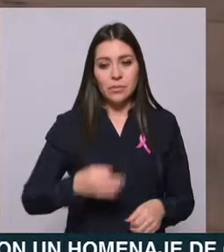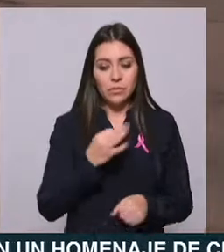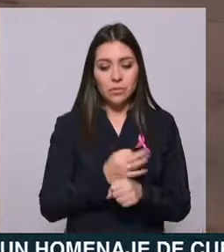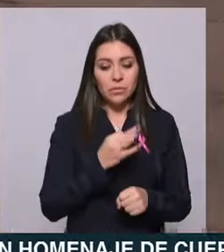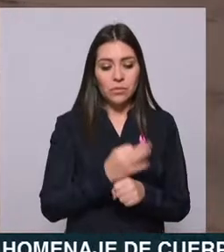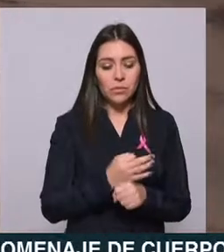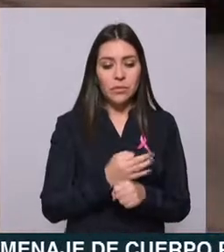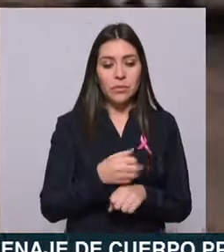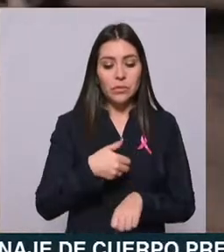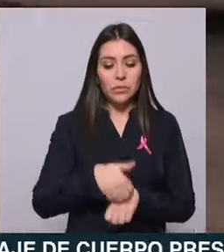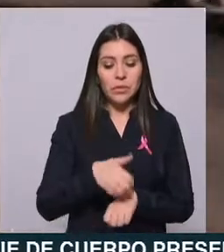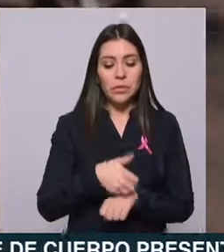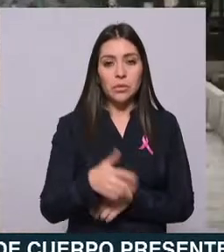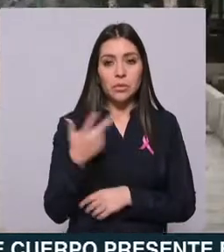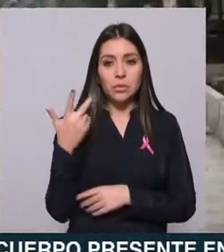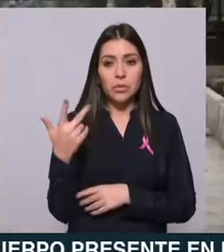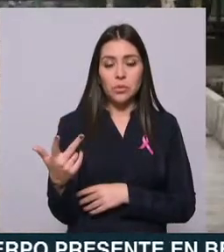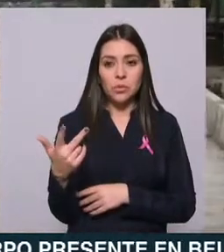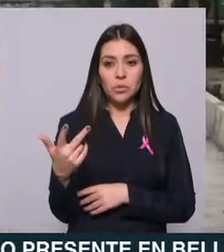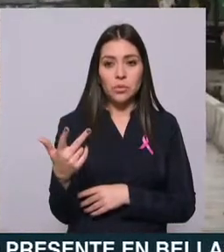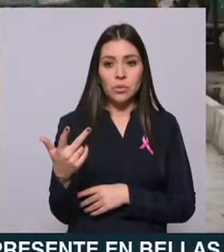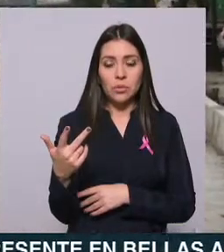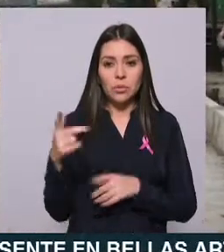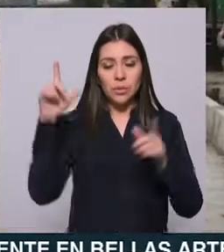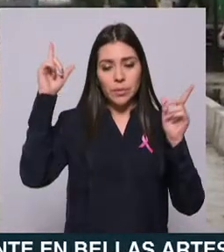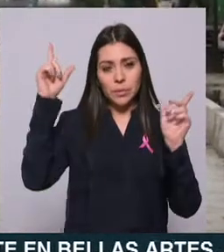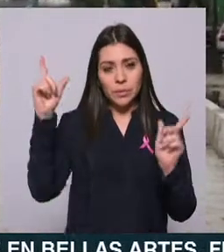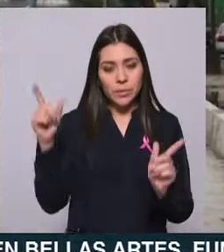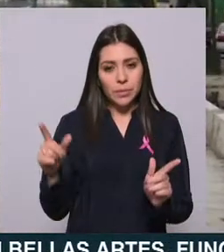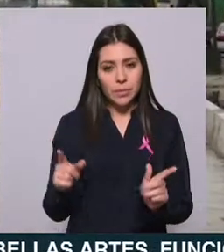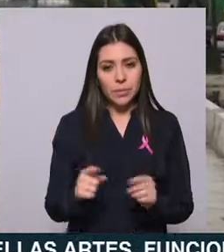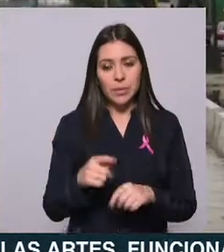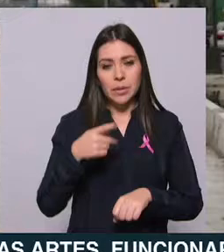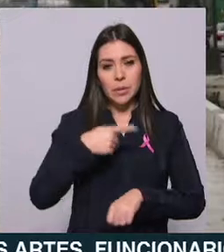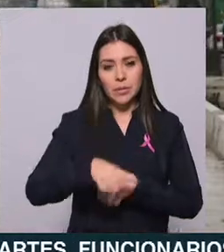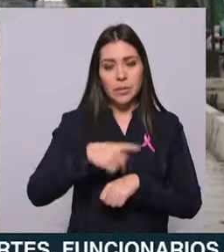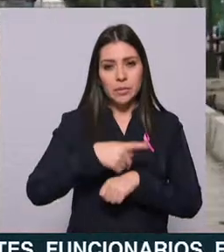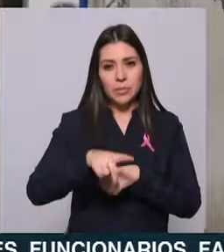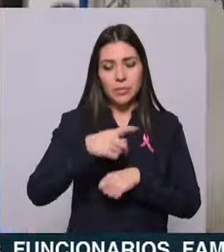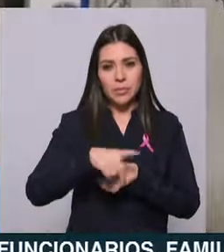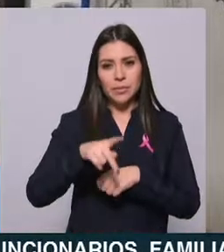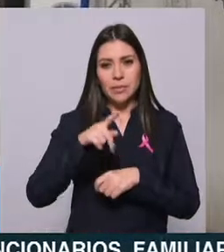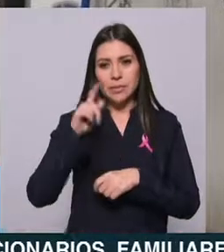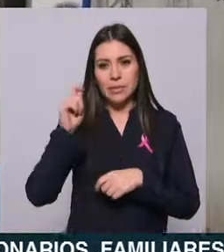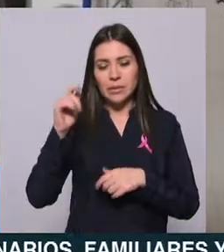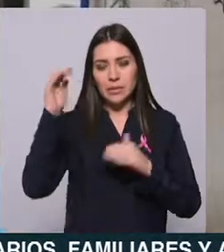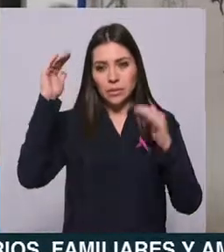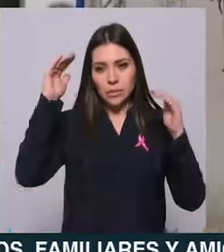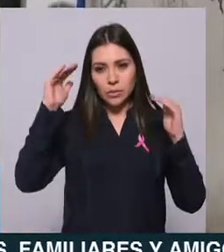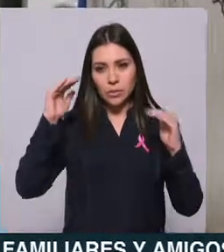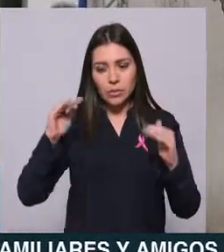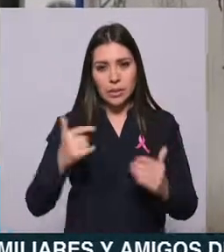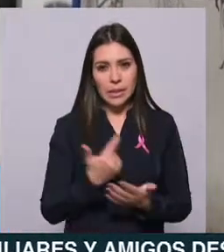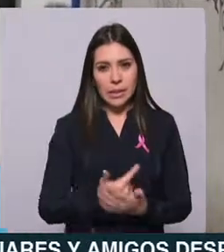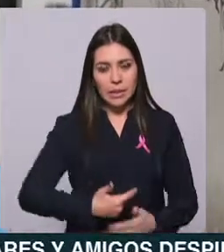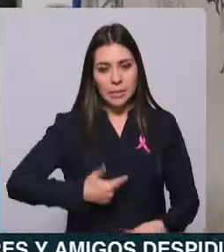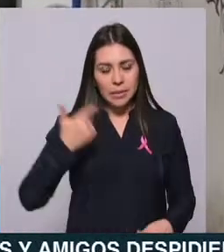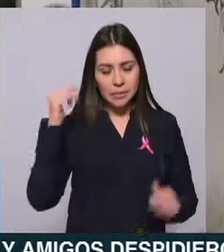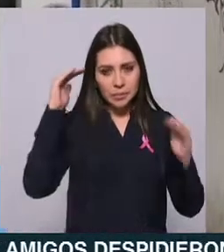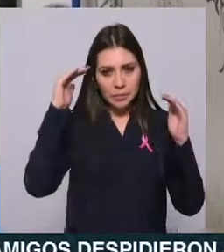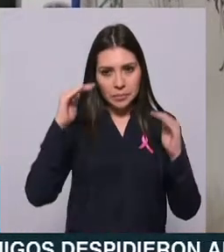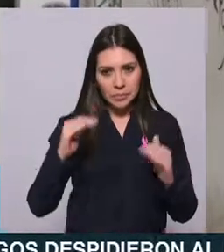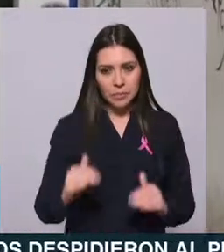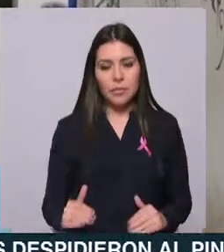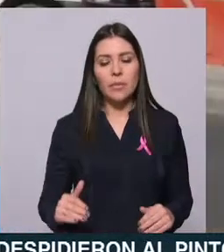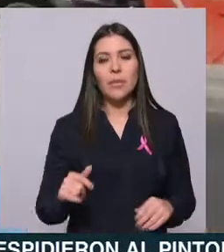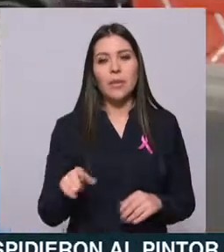número 8 en delitos de alto impacto, es decir, le hemos bajado. Llegamos, ahorita